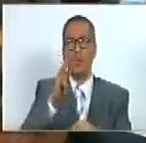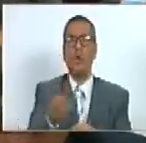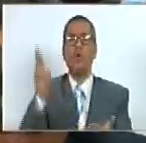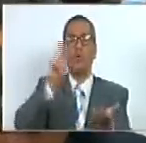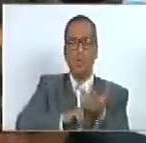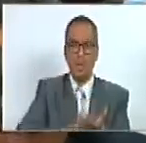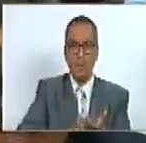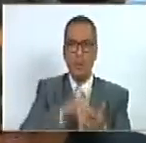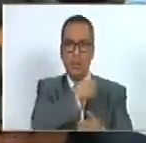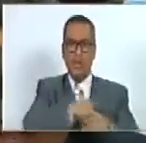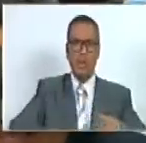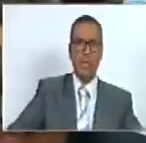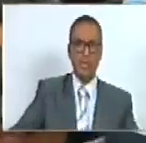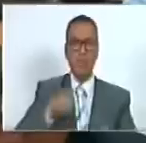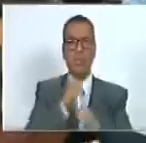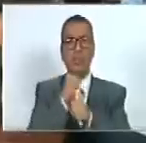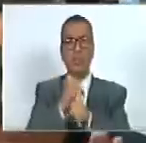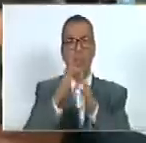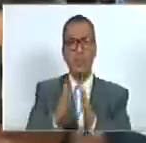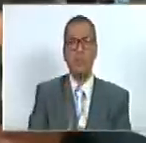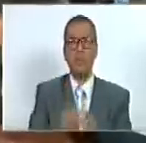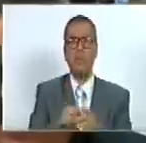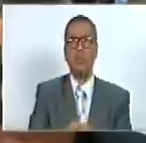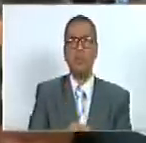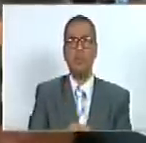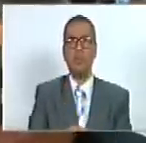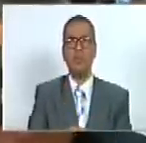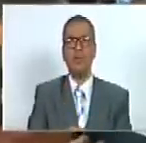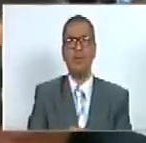el presidente de los trabajadores.